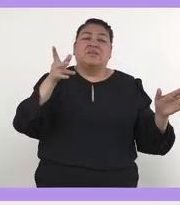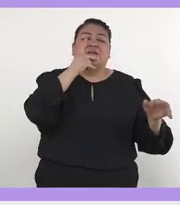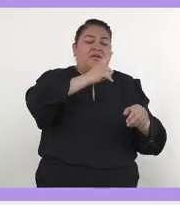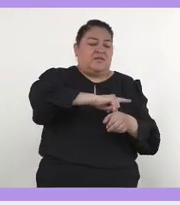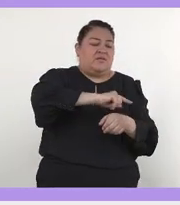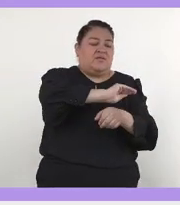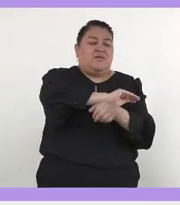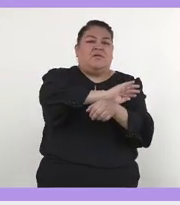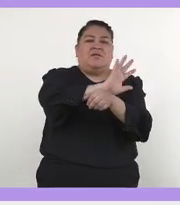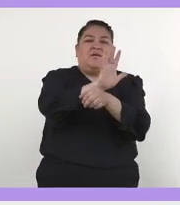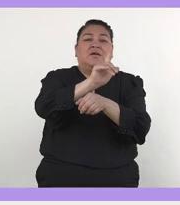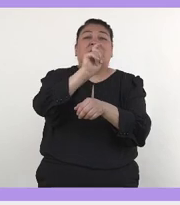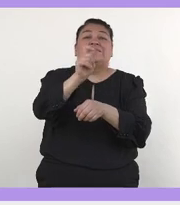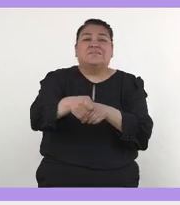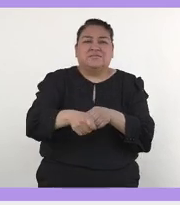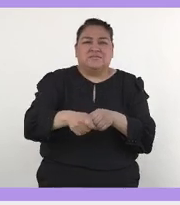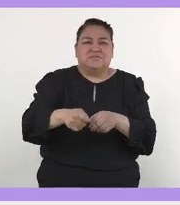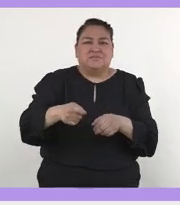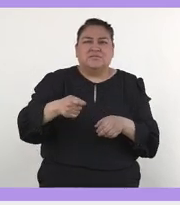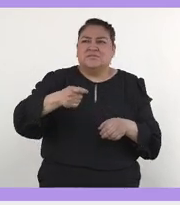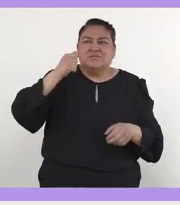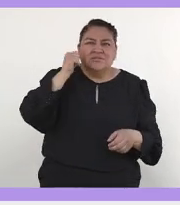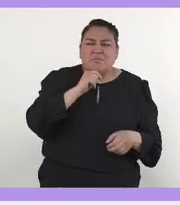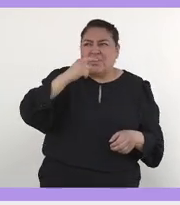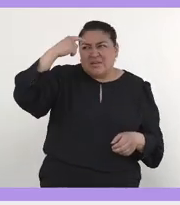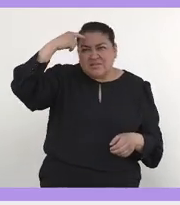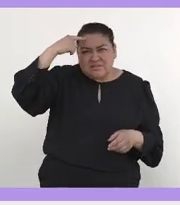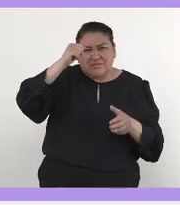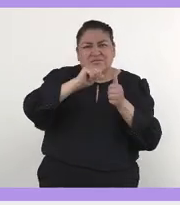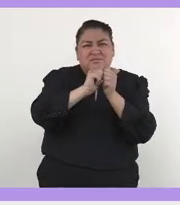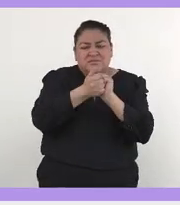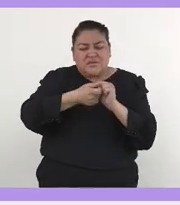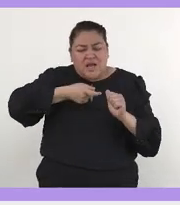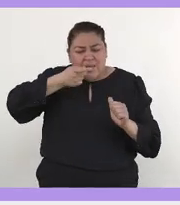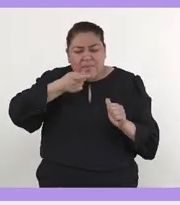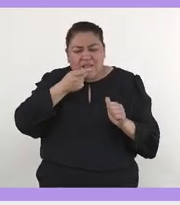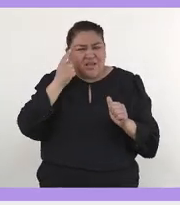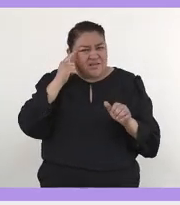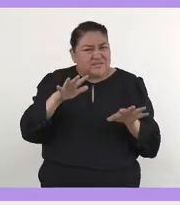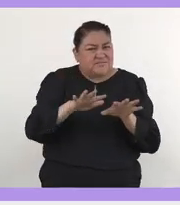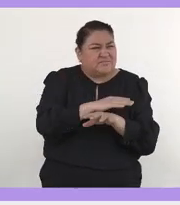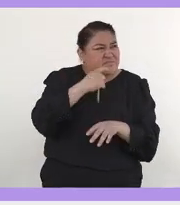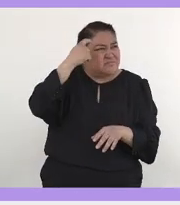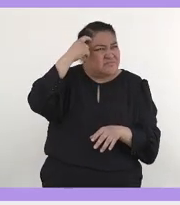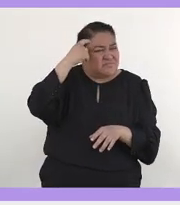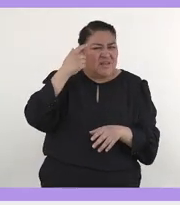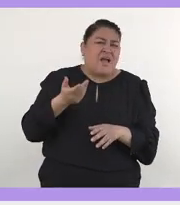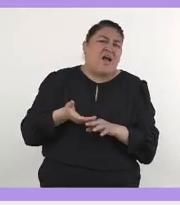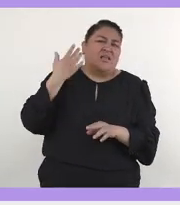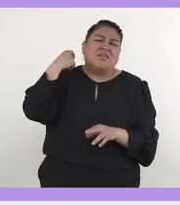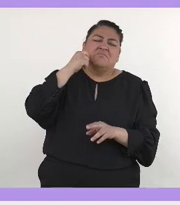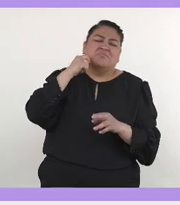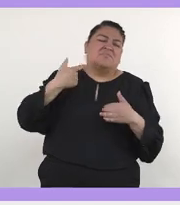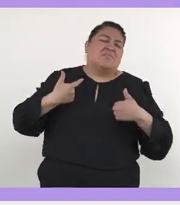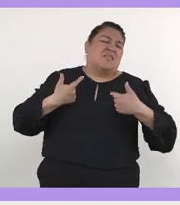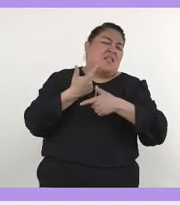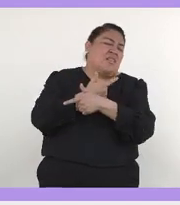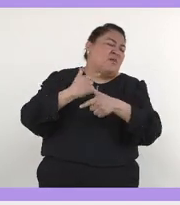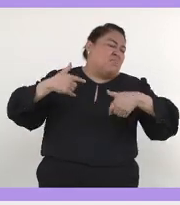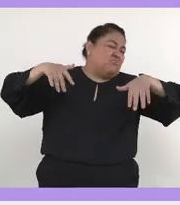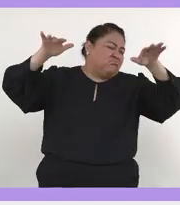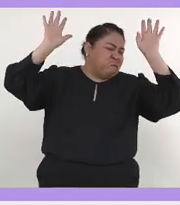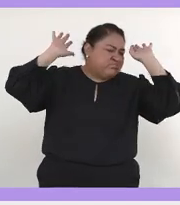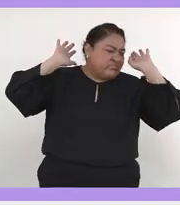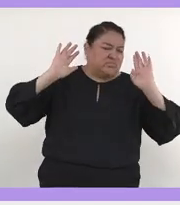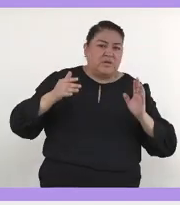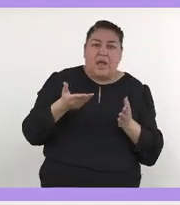sí hay un cambio en la forma en la que pensamos antes daba igual no no nos importaba y podíamos decir cosas que bueno ahora